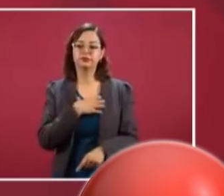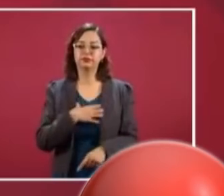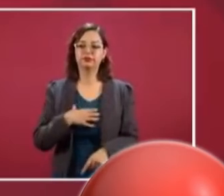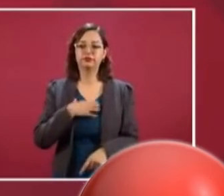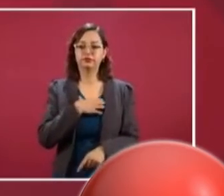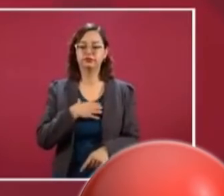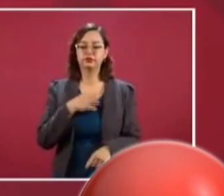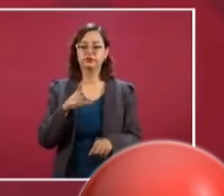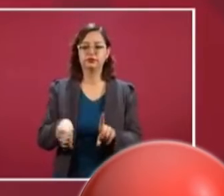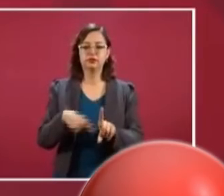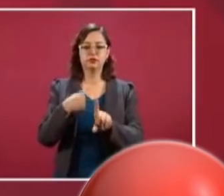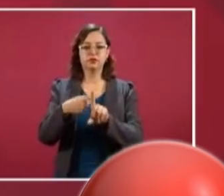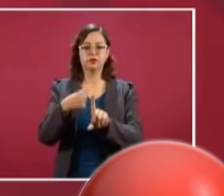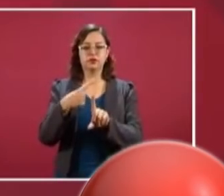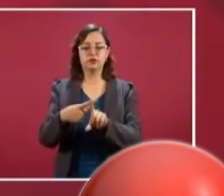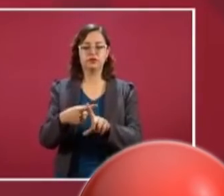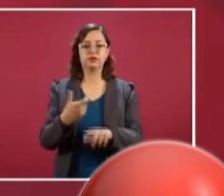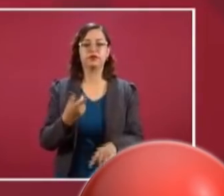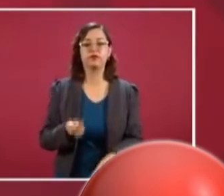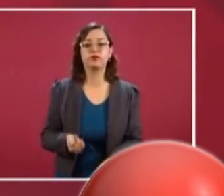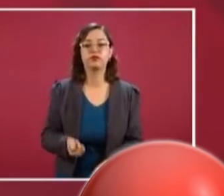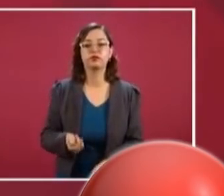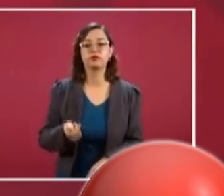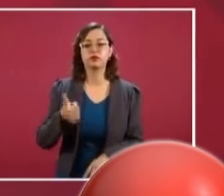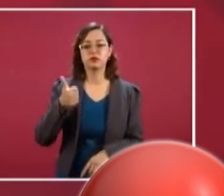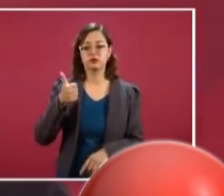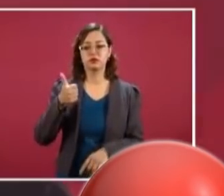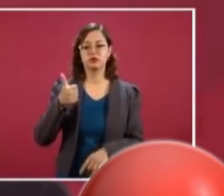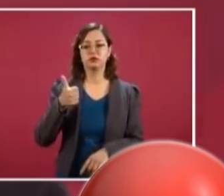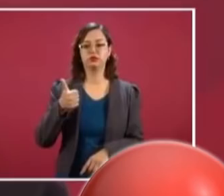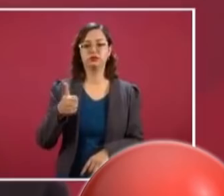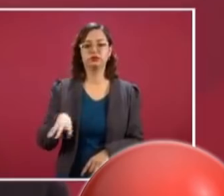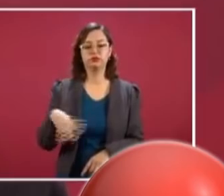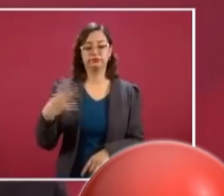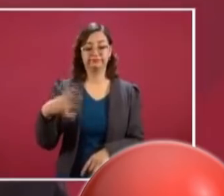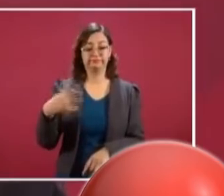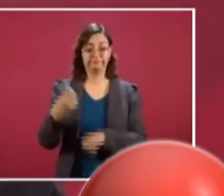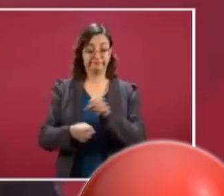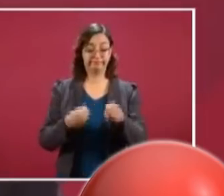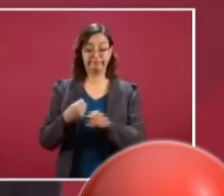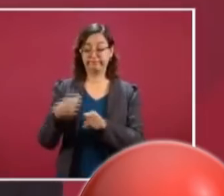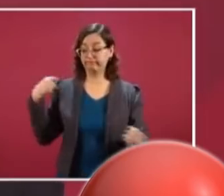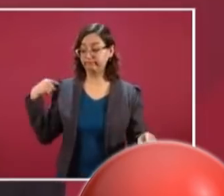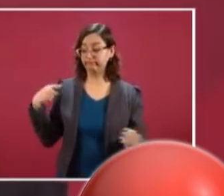optimista es de que por primera vez en 14 años